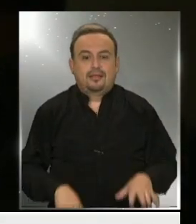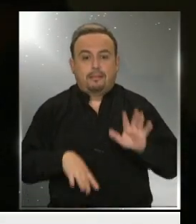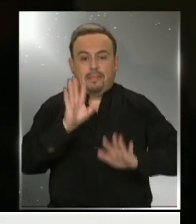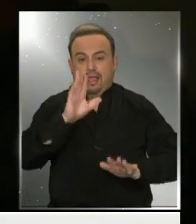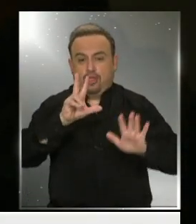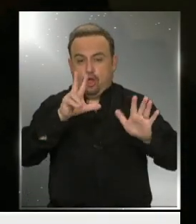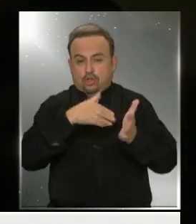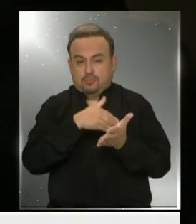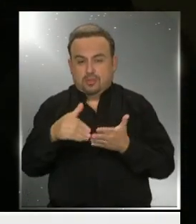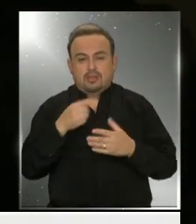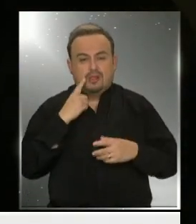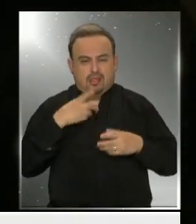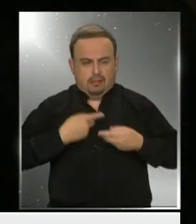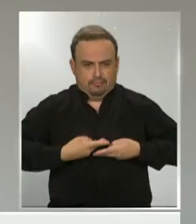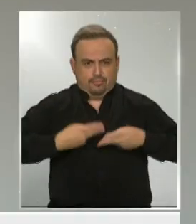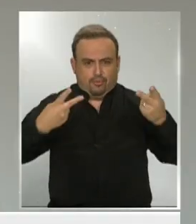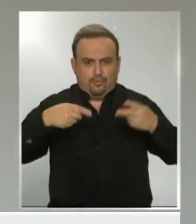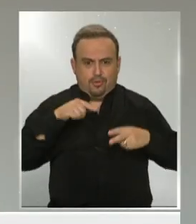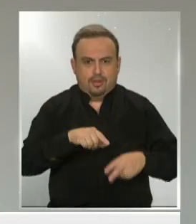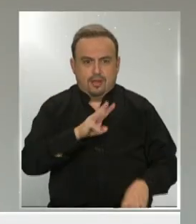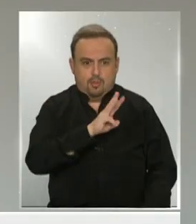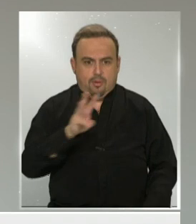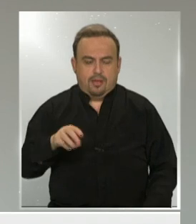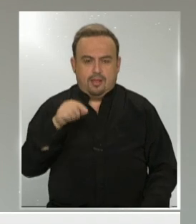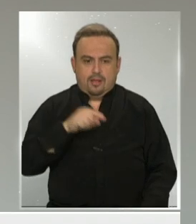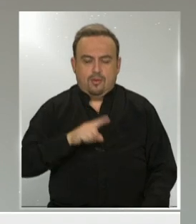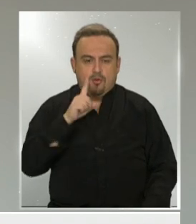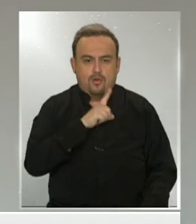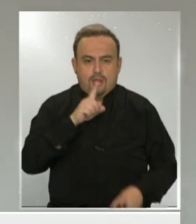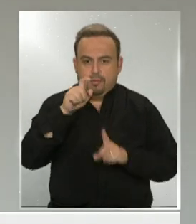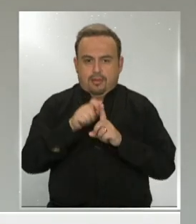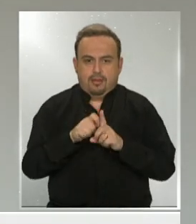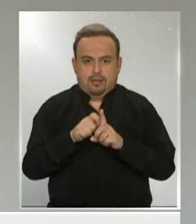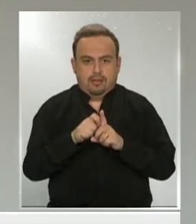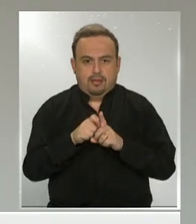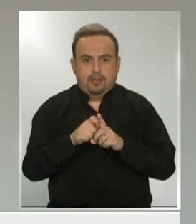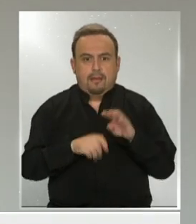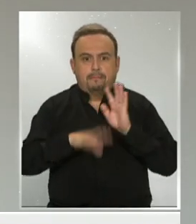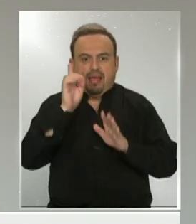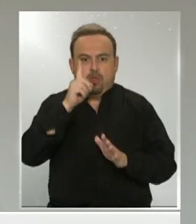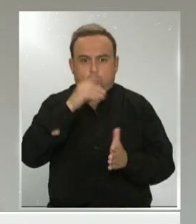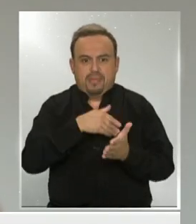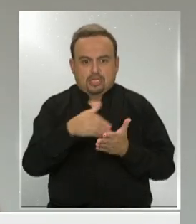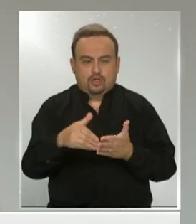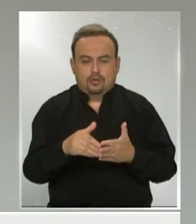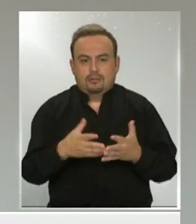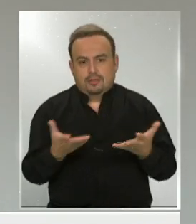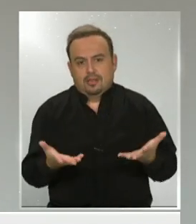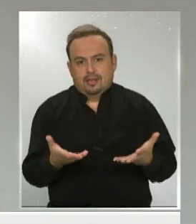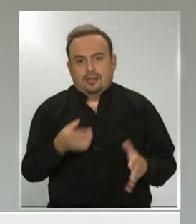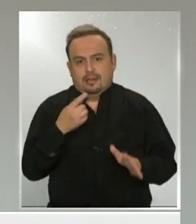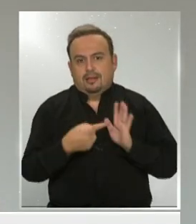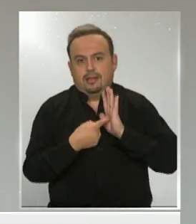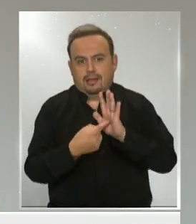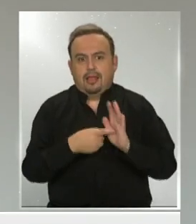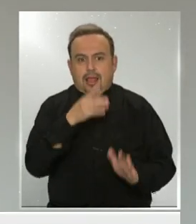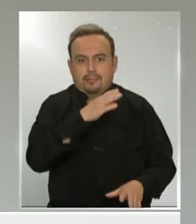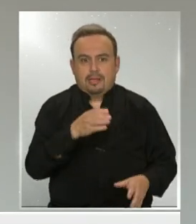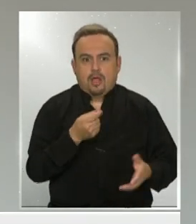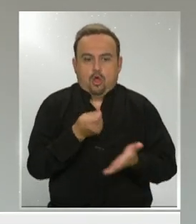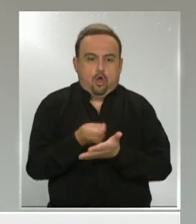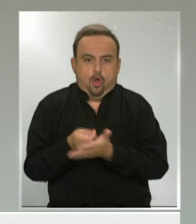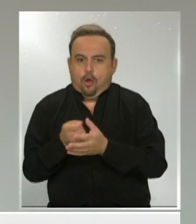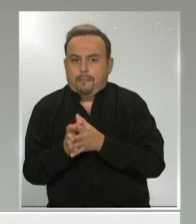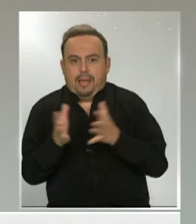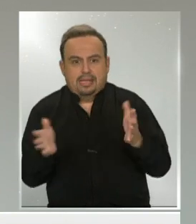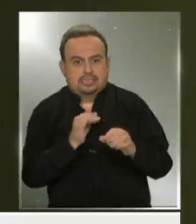millones de productos publicados que tenemos en el sitio, este último mes hemos vendido más de 1 millón, lo que claramente refleja que la gente está comprando muchísimo